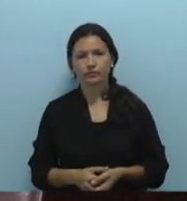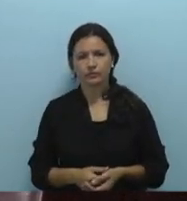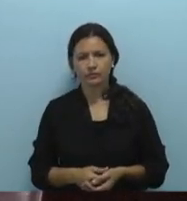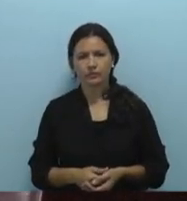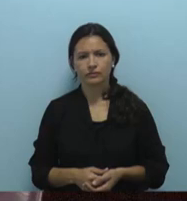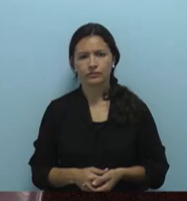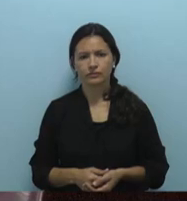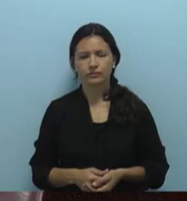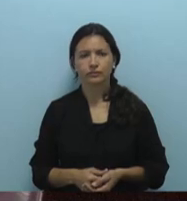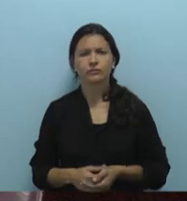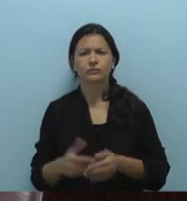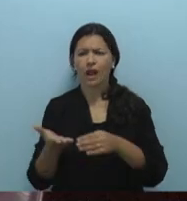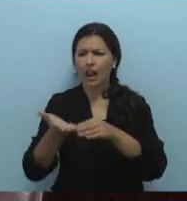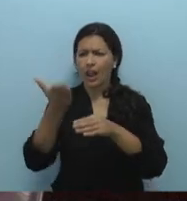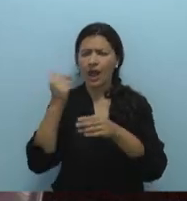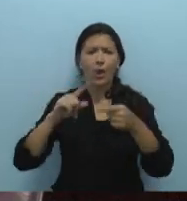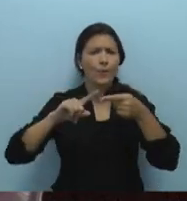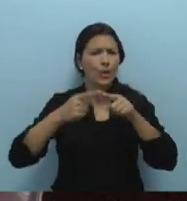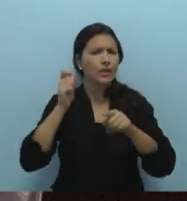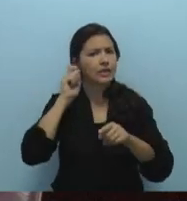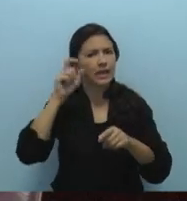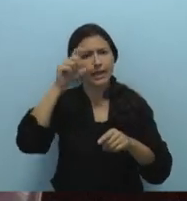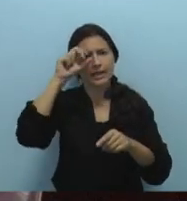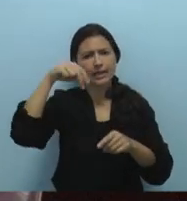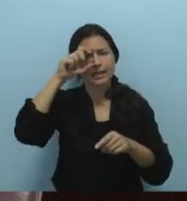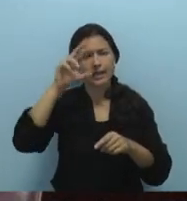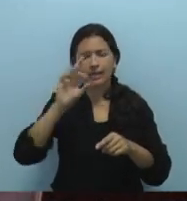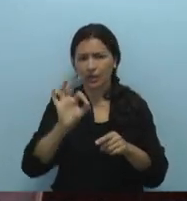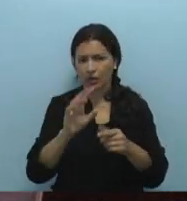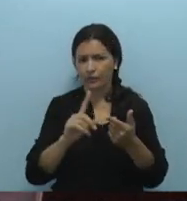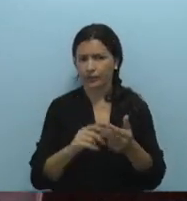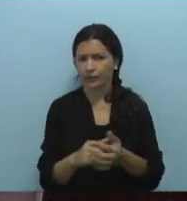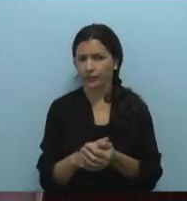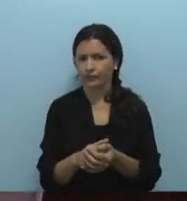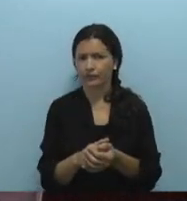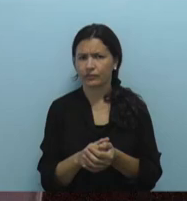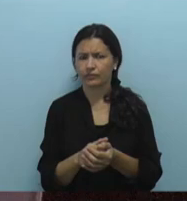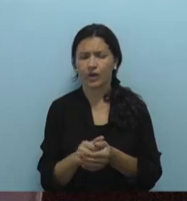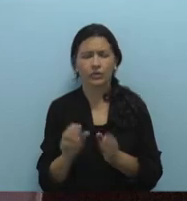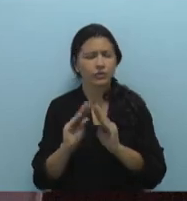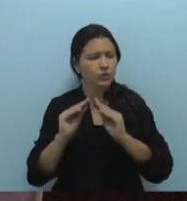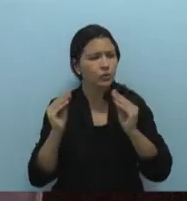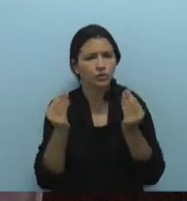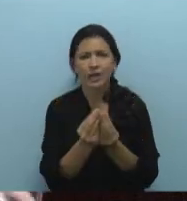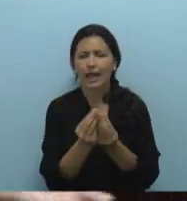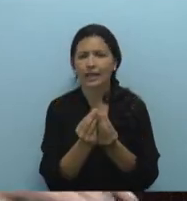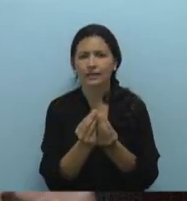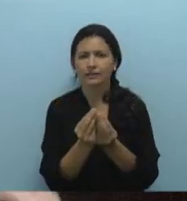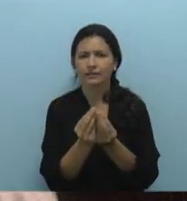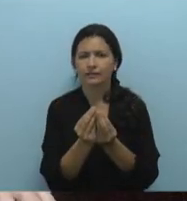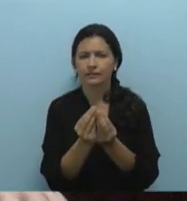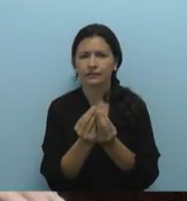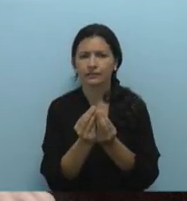en las políticas de género. El retroceso absoluto en las políticas de género. Algo ha sido terrible en un